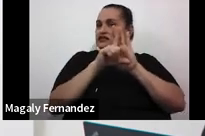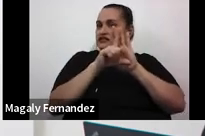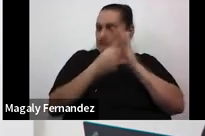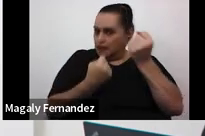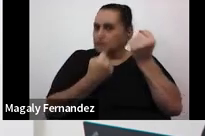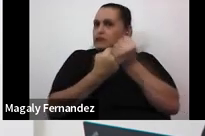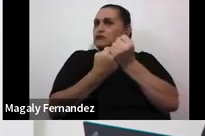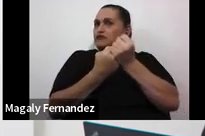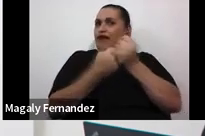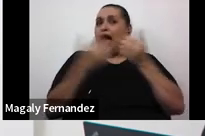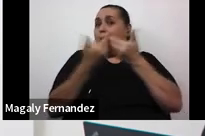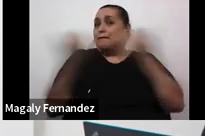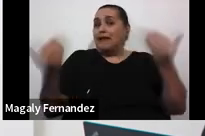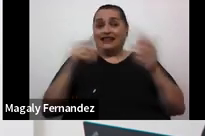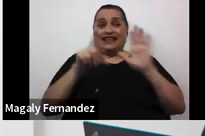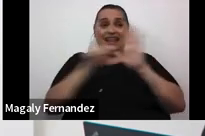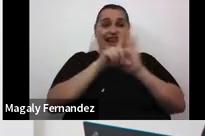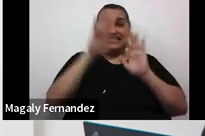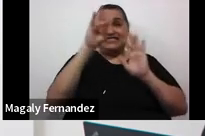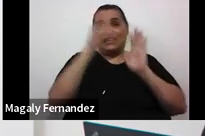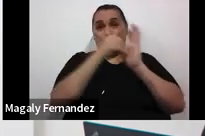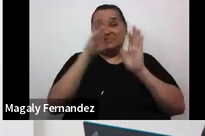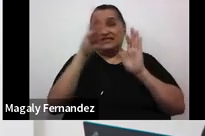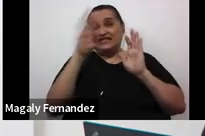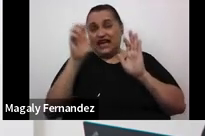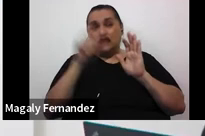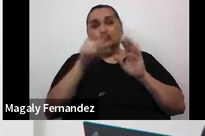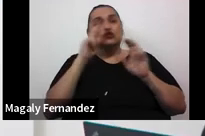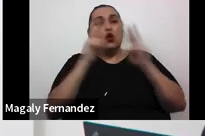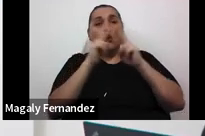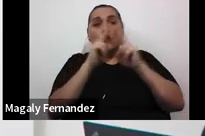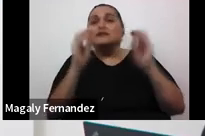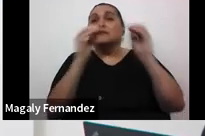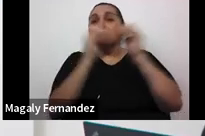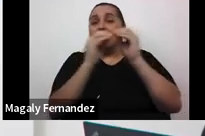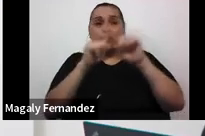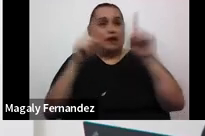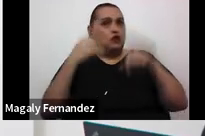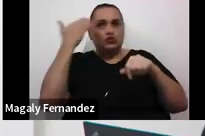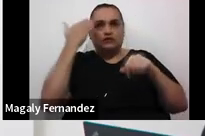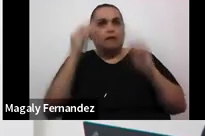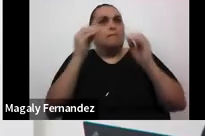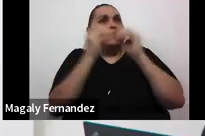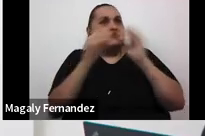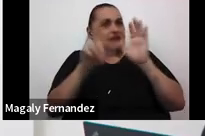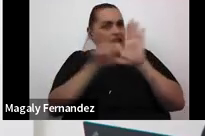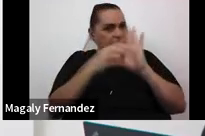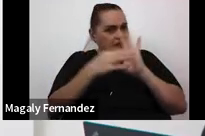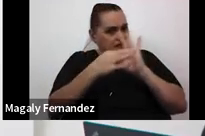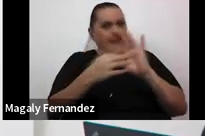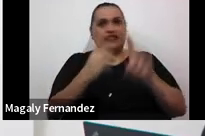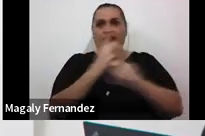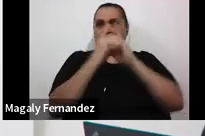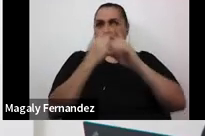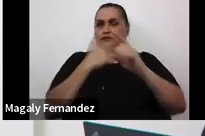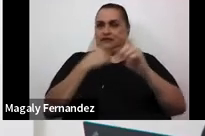de la ley 7.600 que se me fue haciendo un poquito más conocida con los años yo no sabía que había más leyes que que defienden los derechos